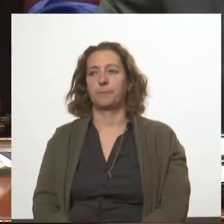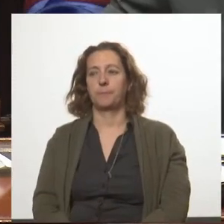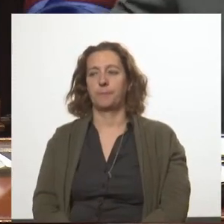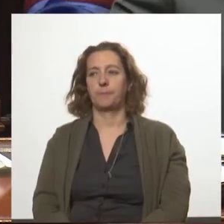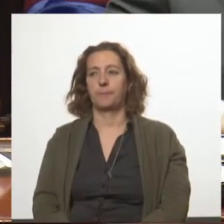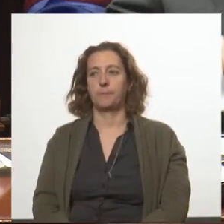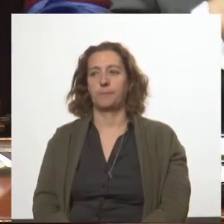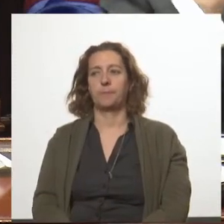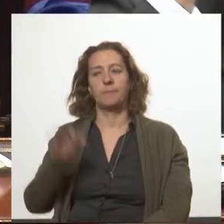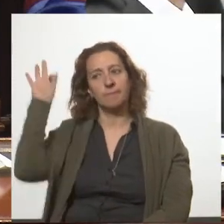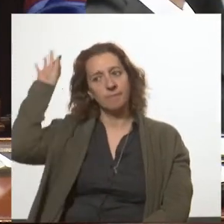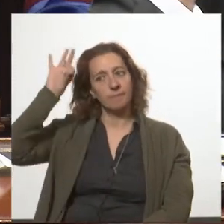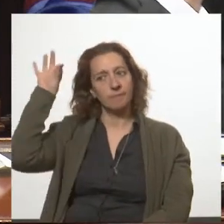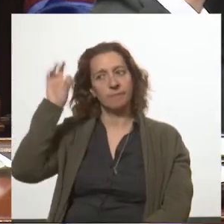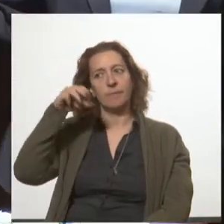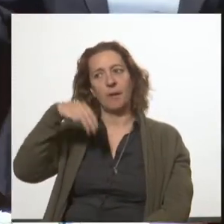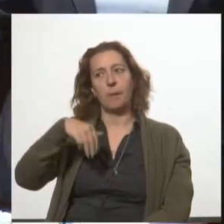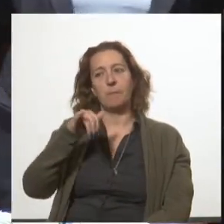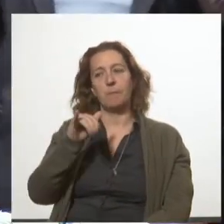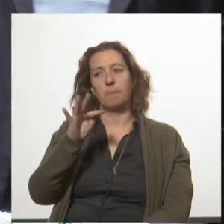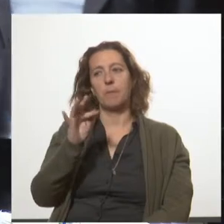senador me fury